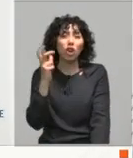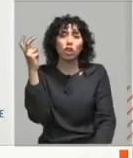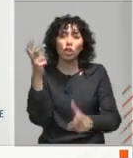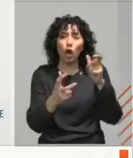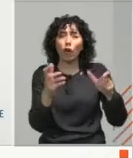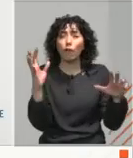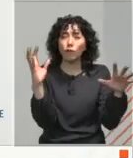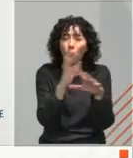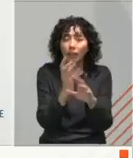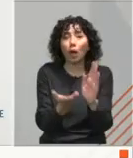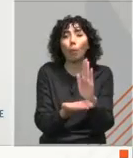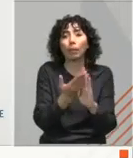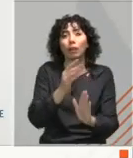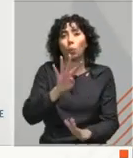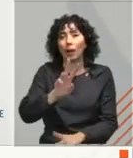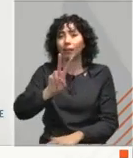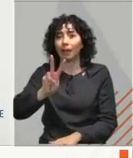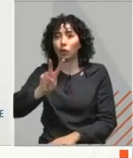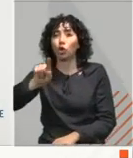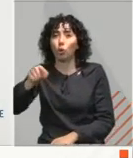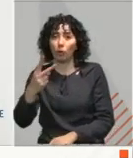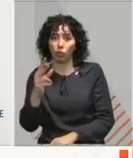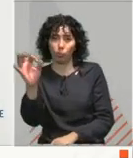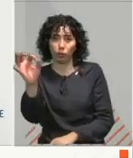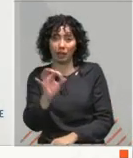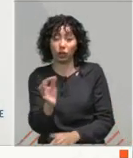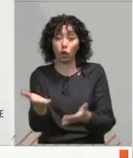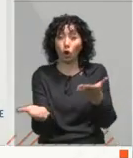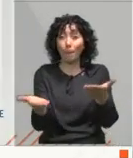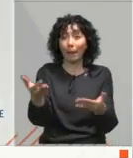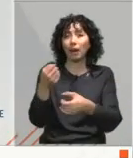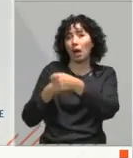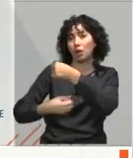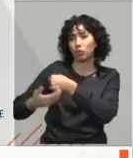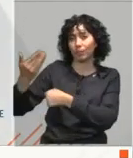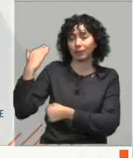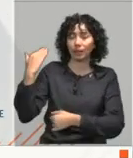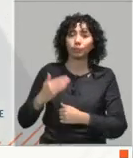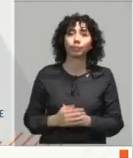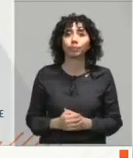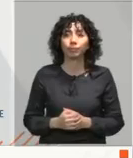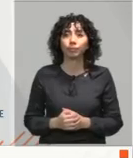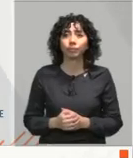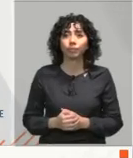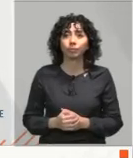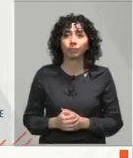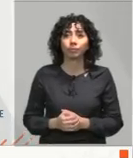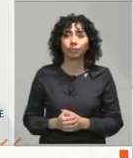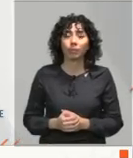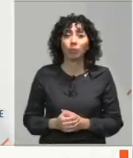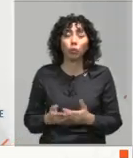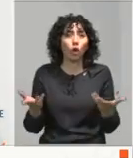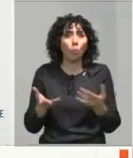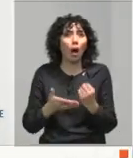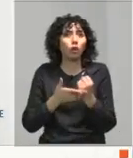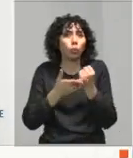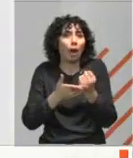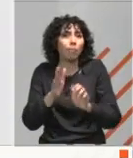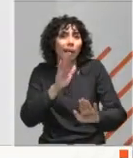un 42,2% en comparación al año pasado. Medidas mínimas pueden ayudar a